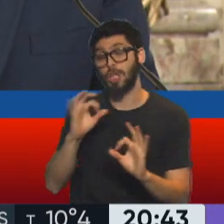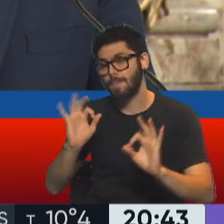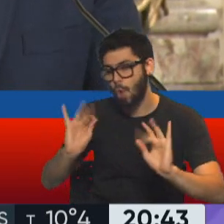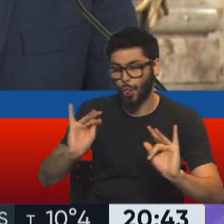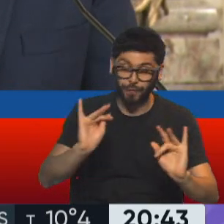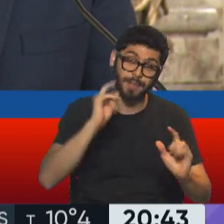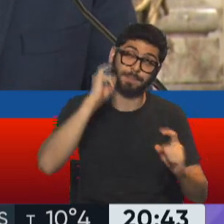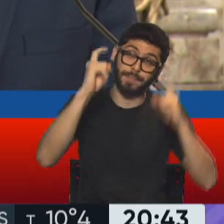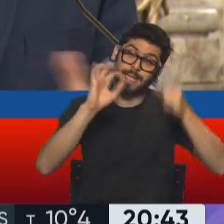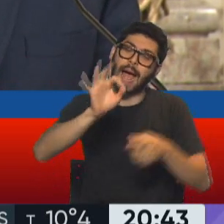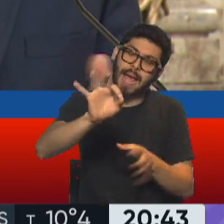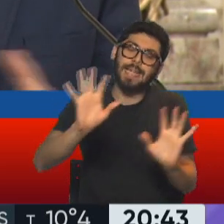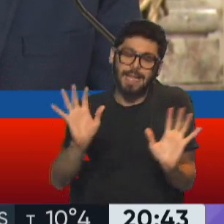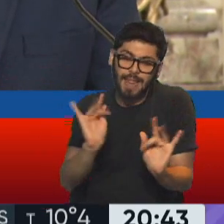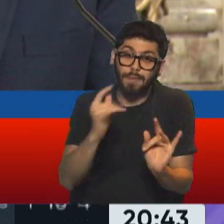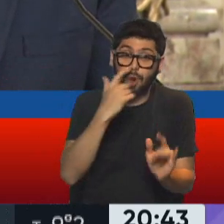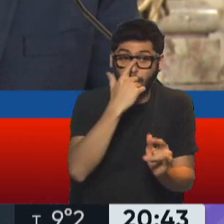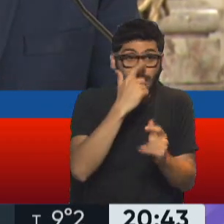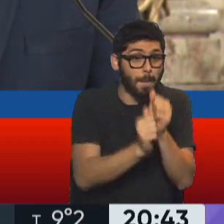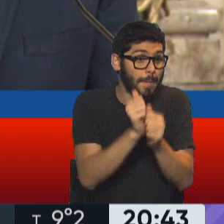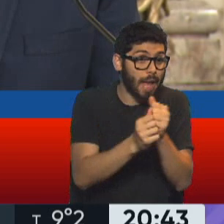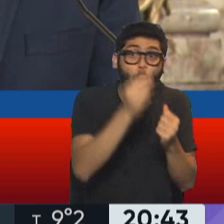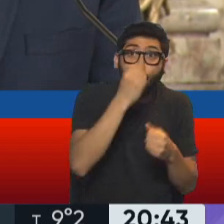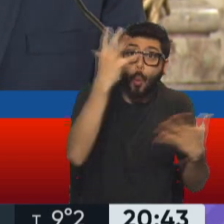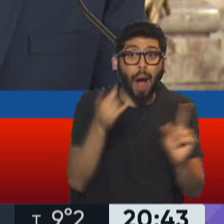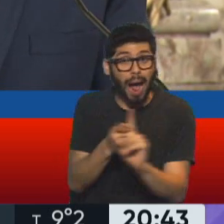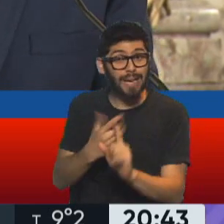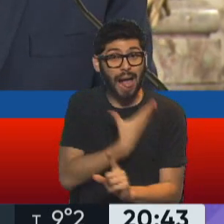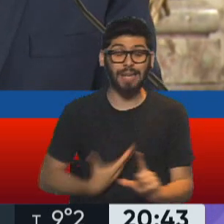lo sé. Es muy difícil, pero digo, estamos